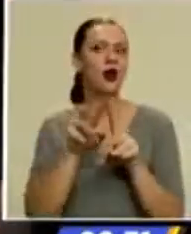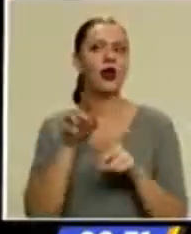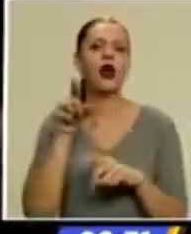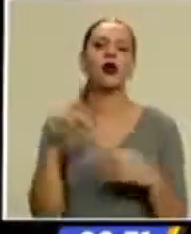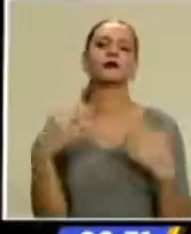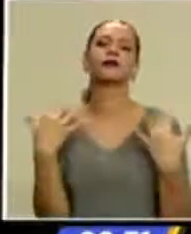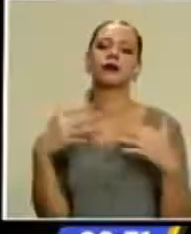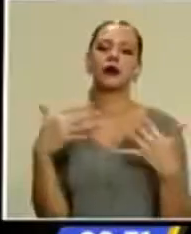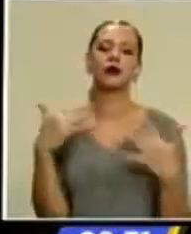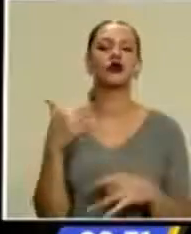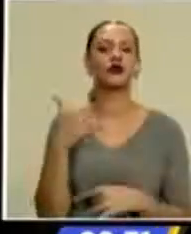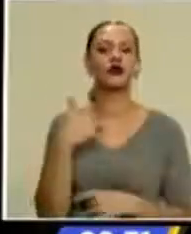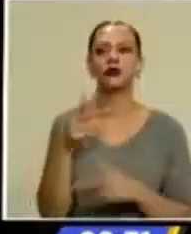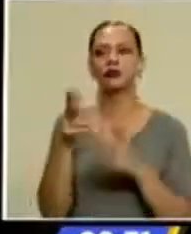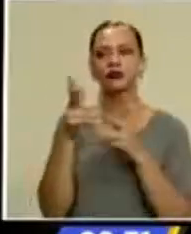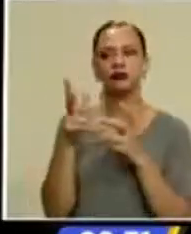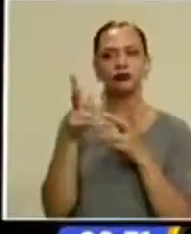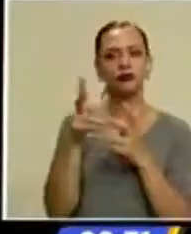le he